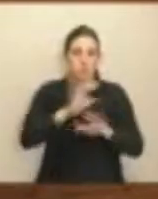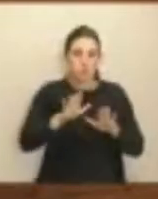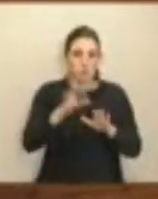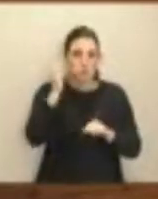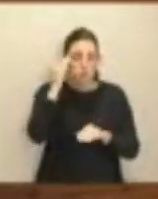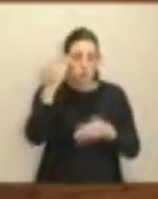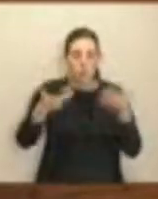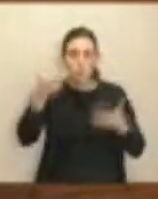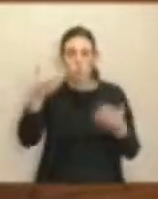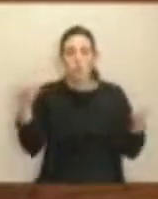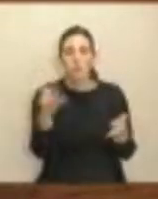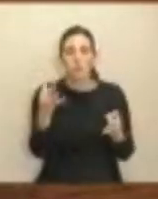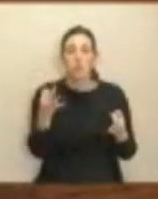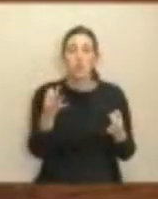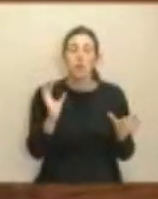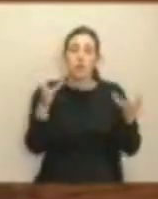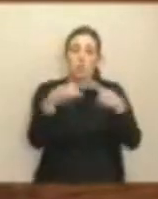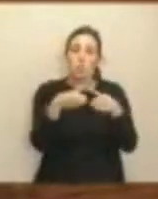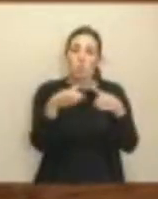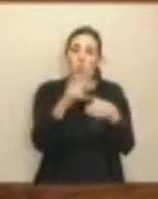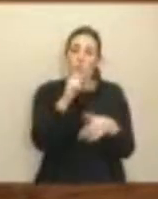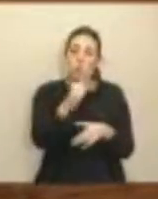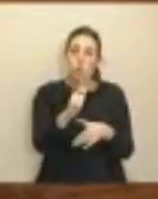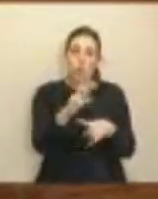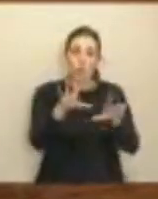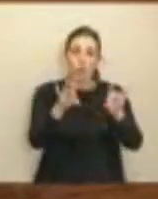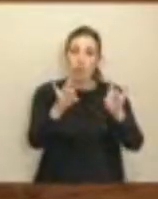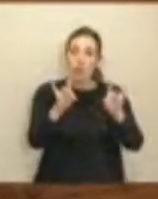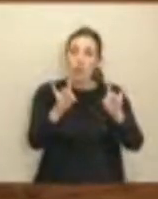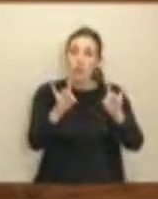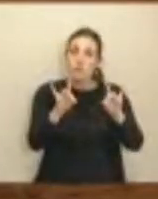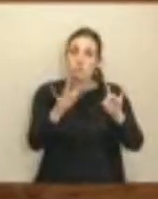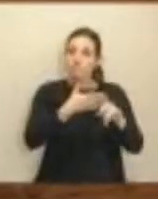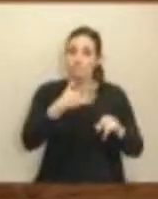justo. El Partido Socialista no quiere tocar ese impuesto.